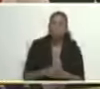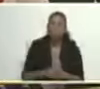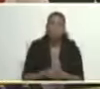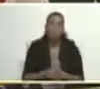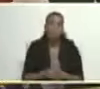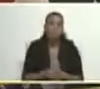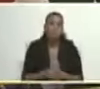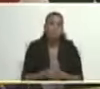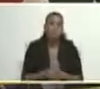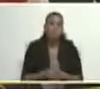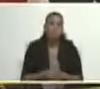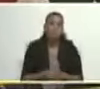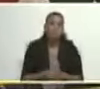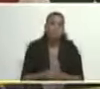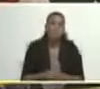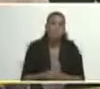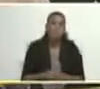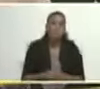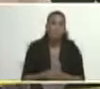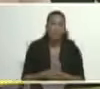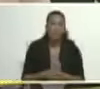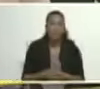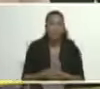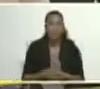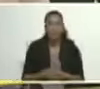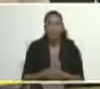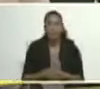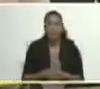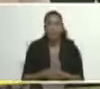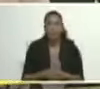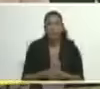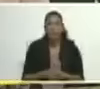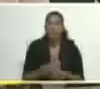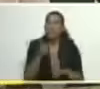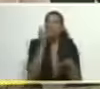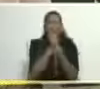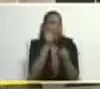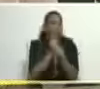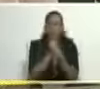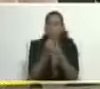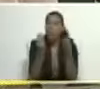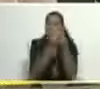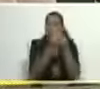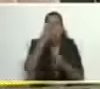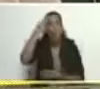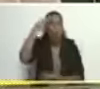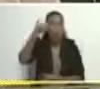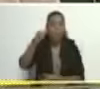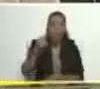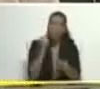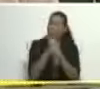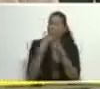CARICOM is very much involved with Haiti. Hemos trabajado mucho con Haití